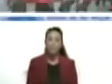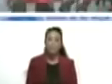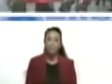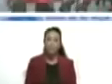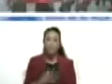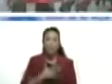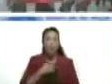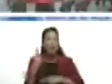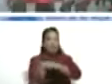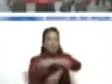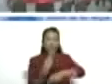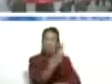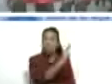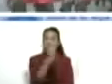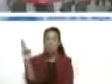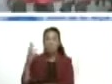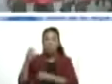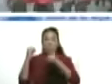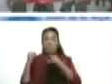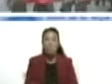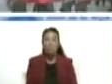Una rebelión